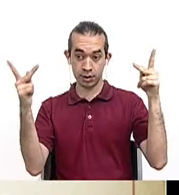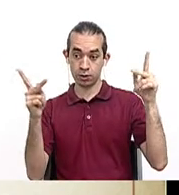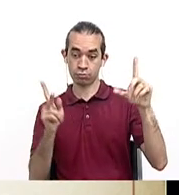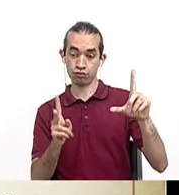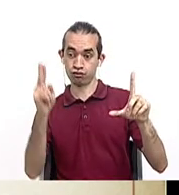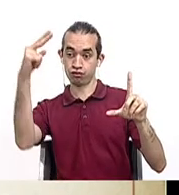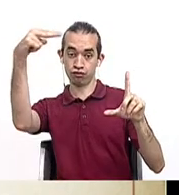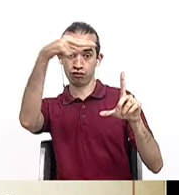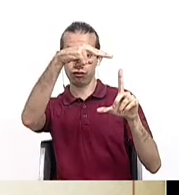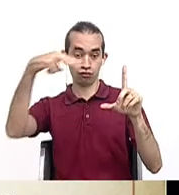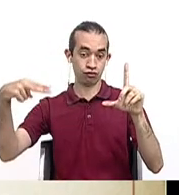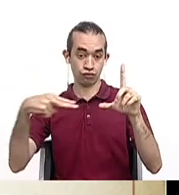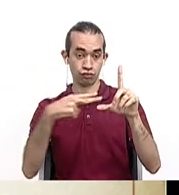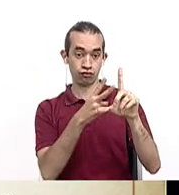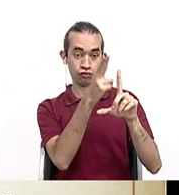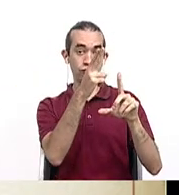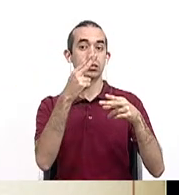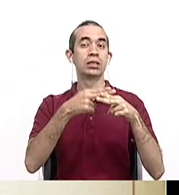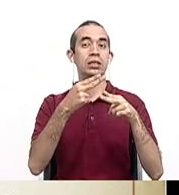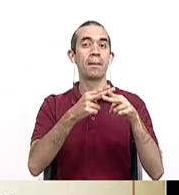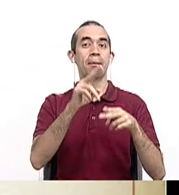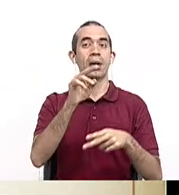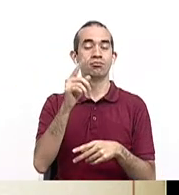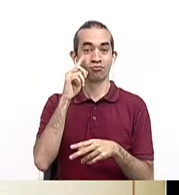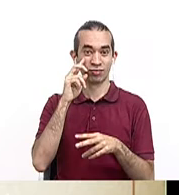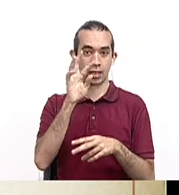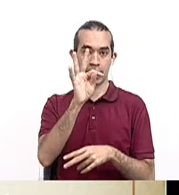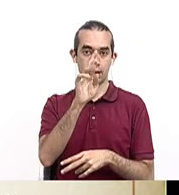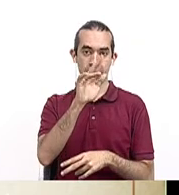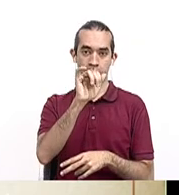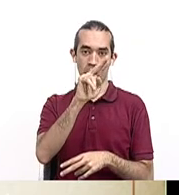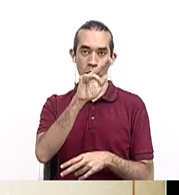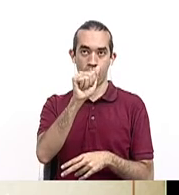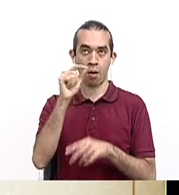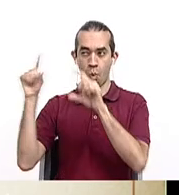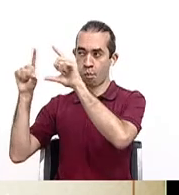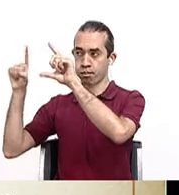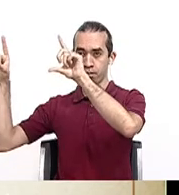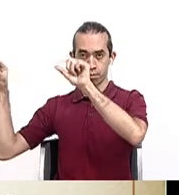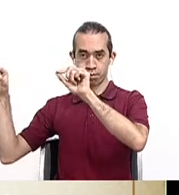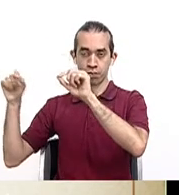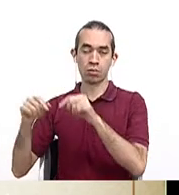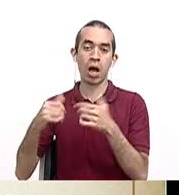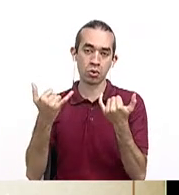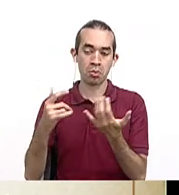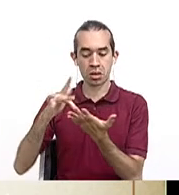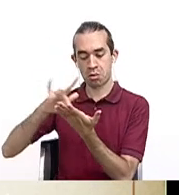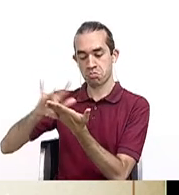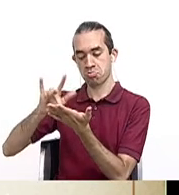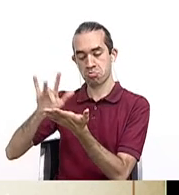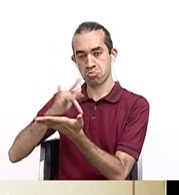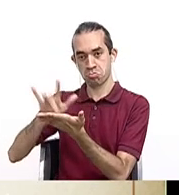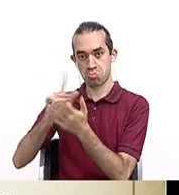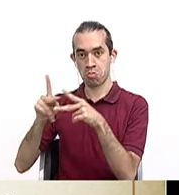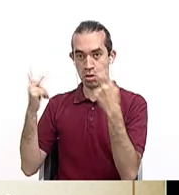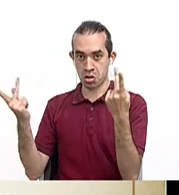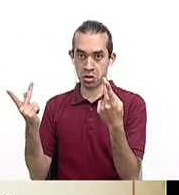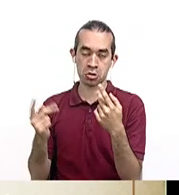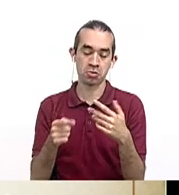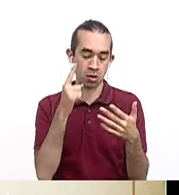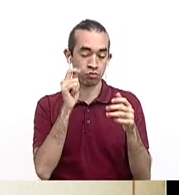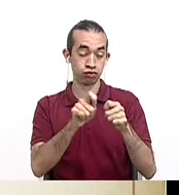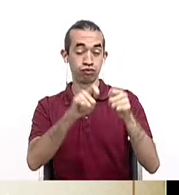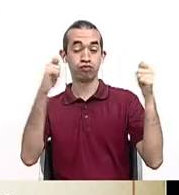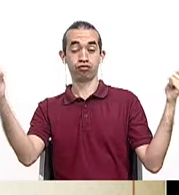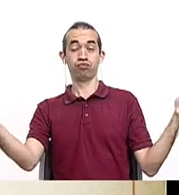periódico el periódico en la tribuna que importante leer periódicos no hoy en formato digital pero decía sobre la